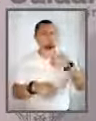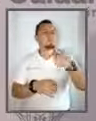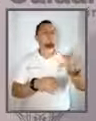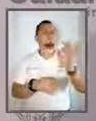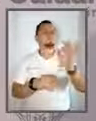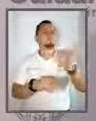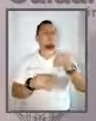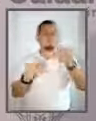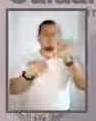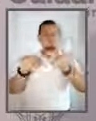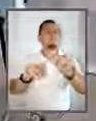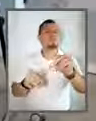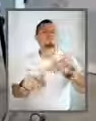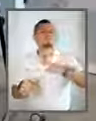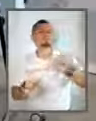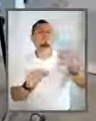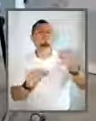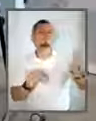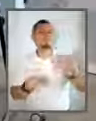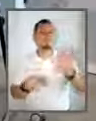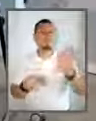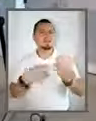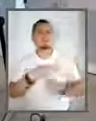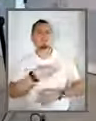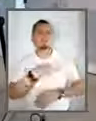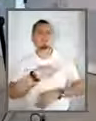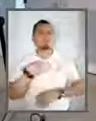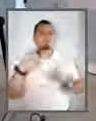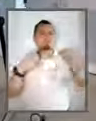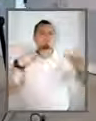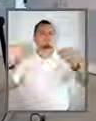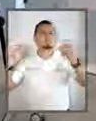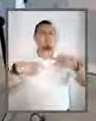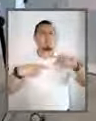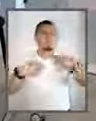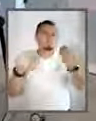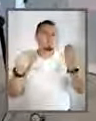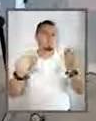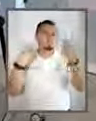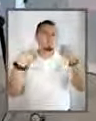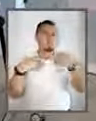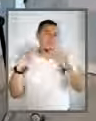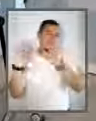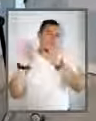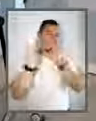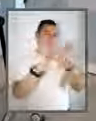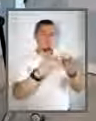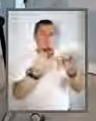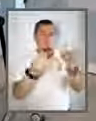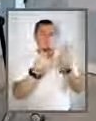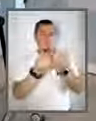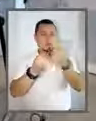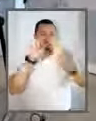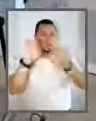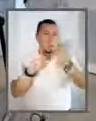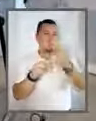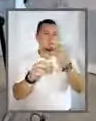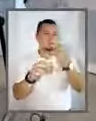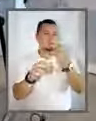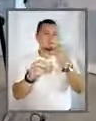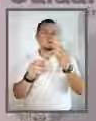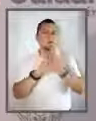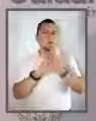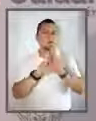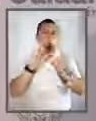cabo las dependencias que aquí representamos y el resto de las dependencias del Ejecutivo, se va a aplicar la ley de